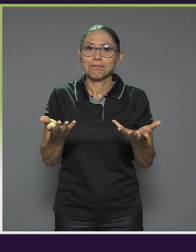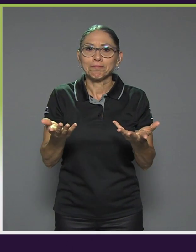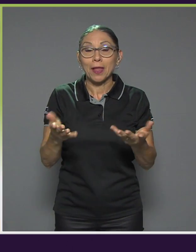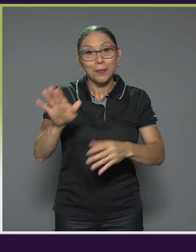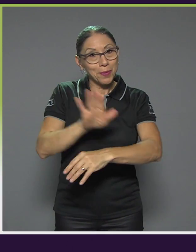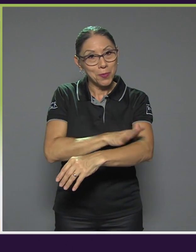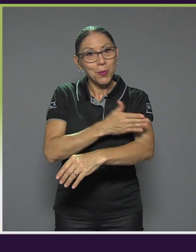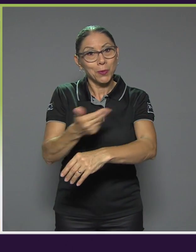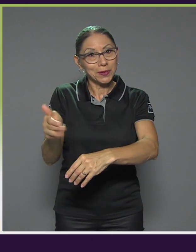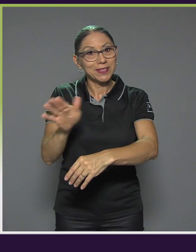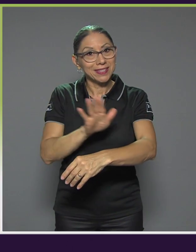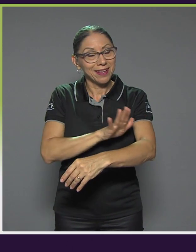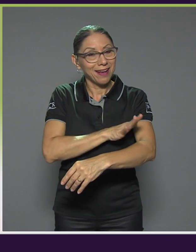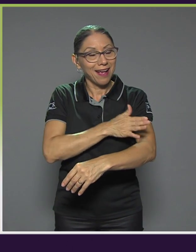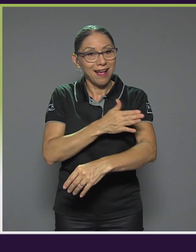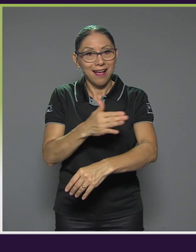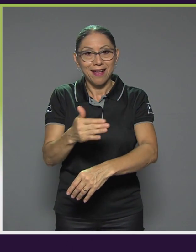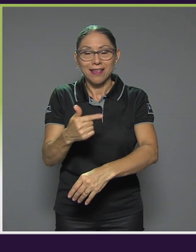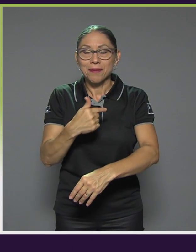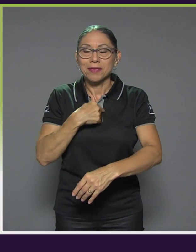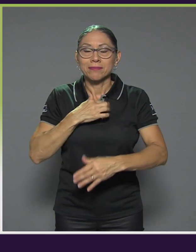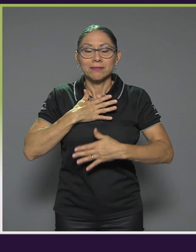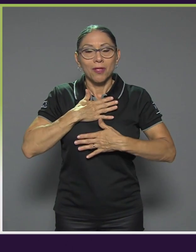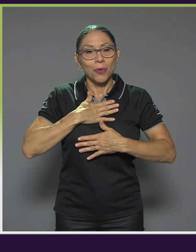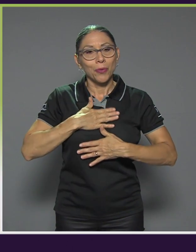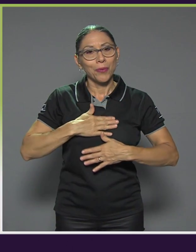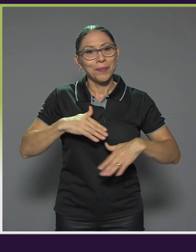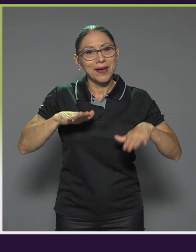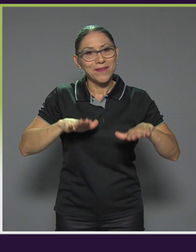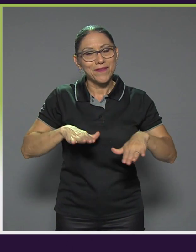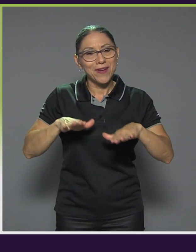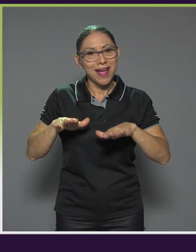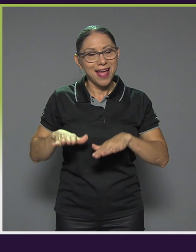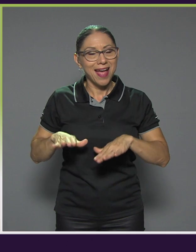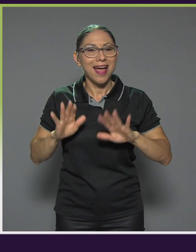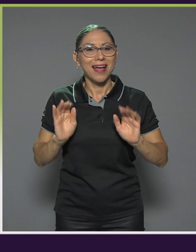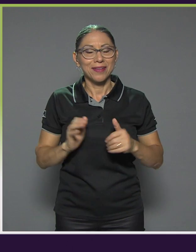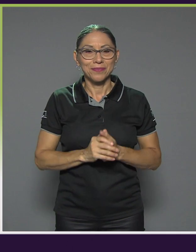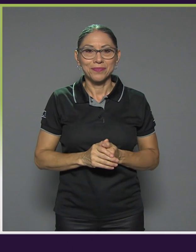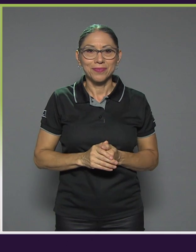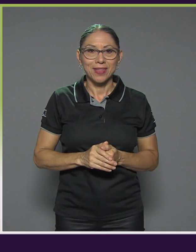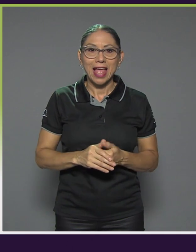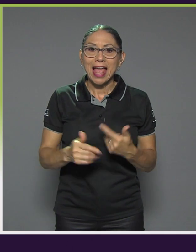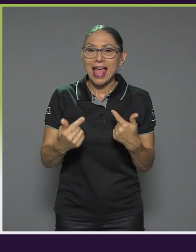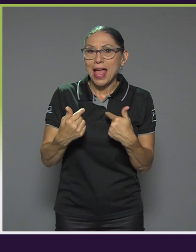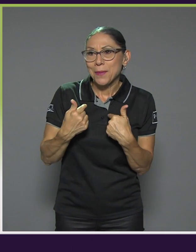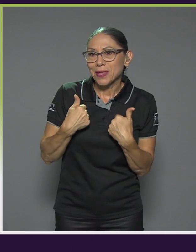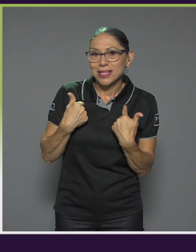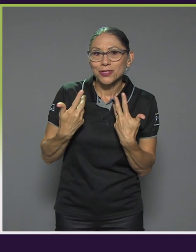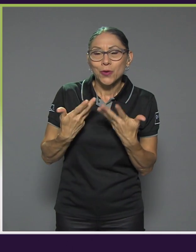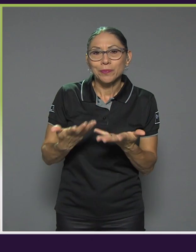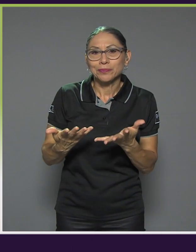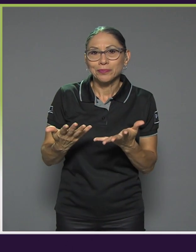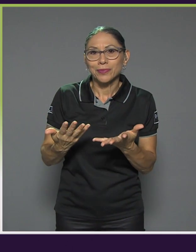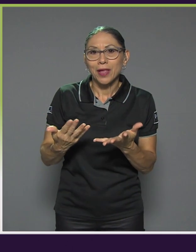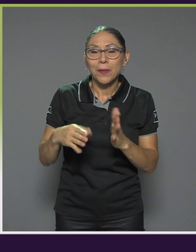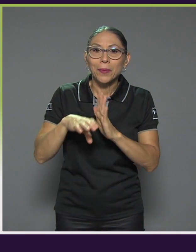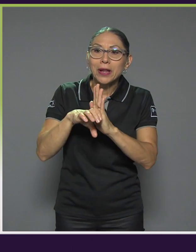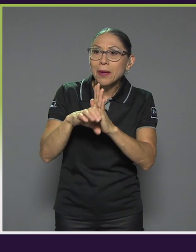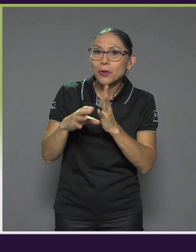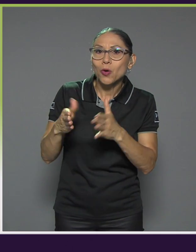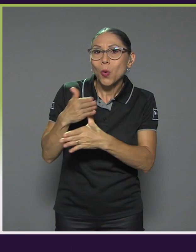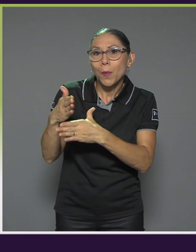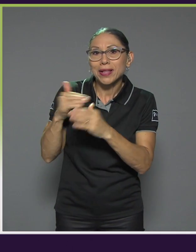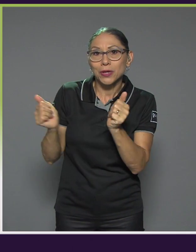música que a mí me relaja un poquito más pero mi novia además que